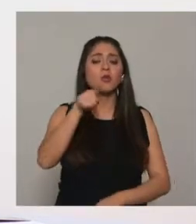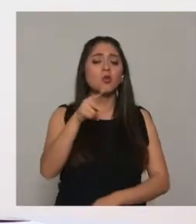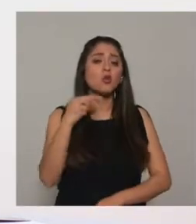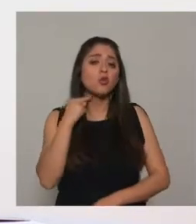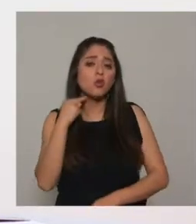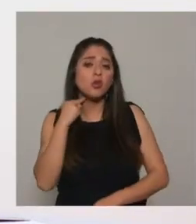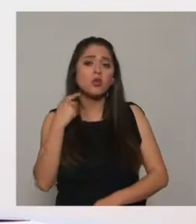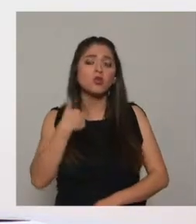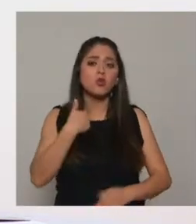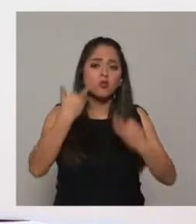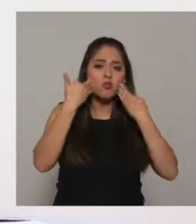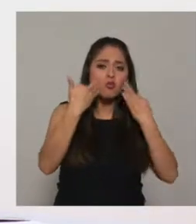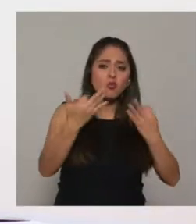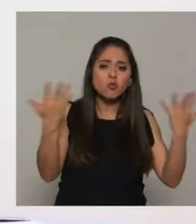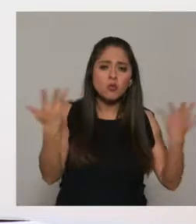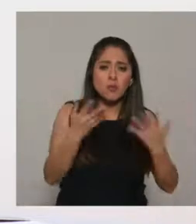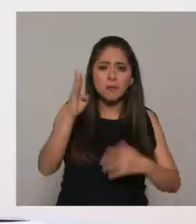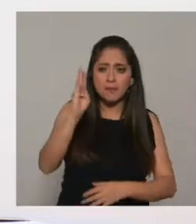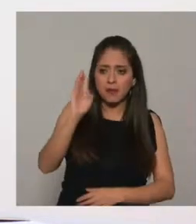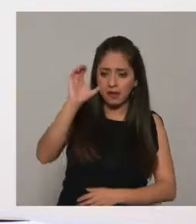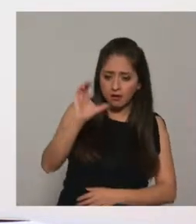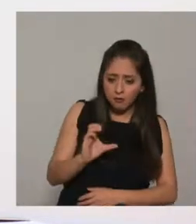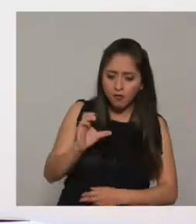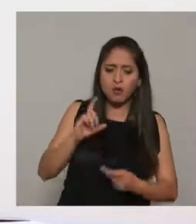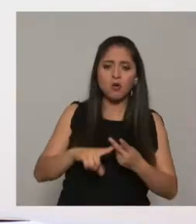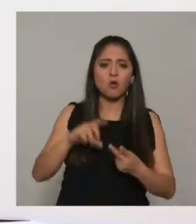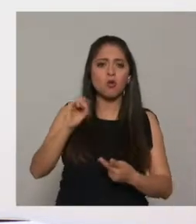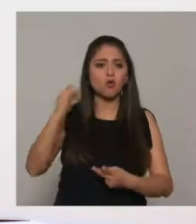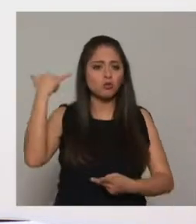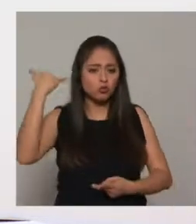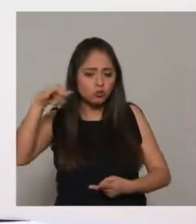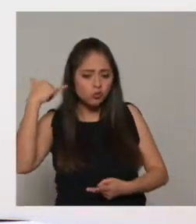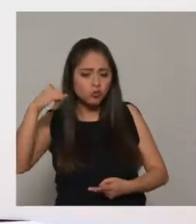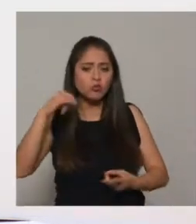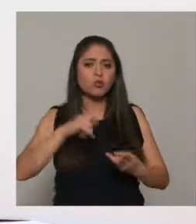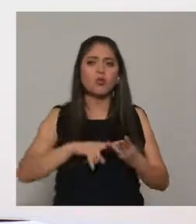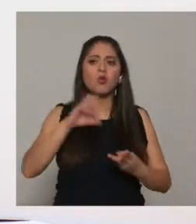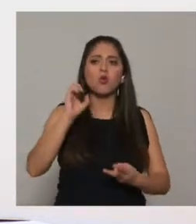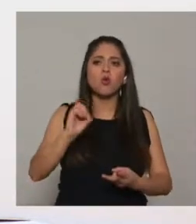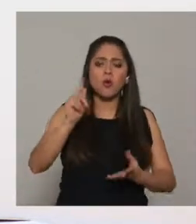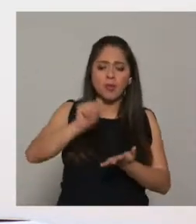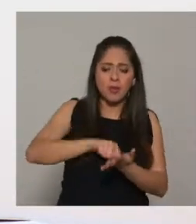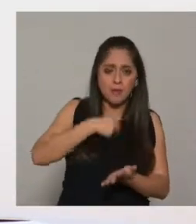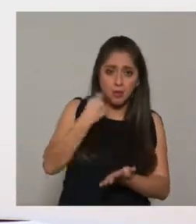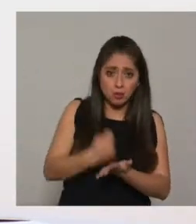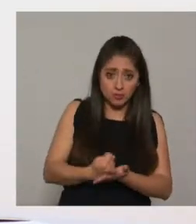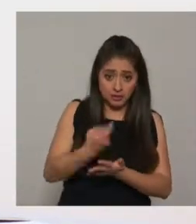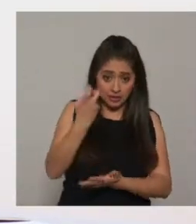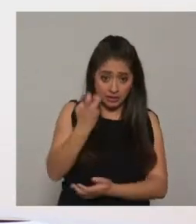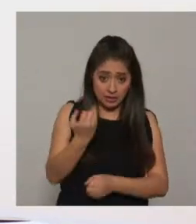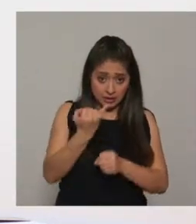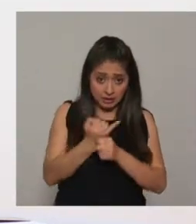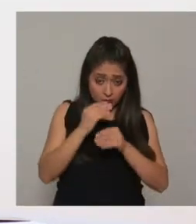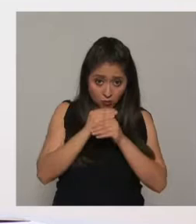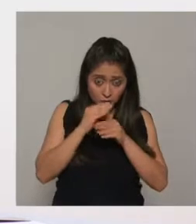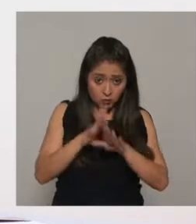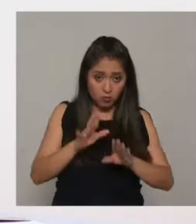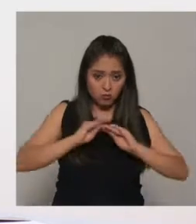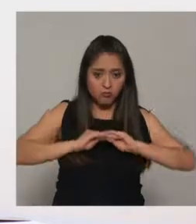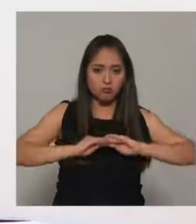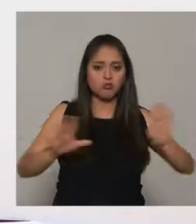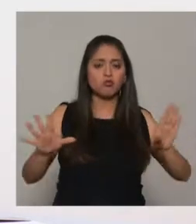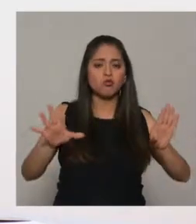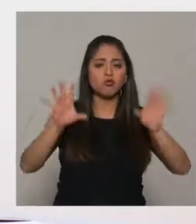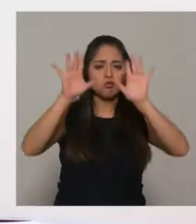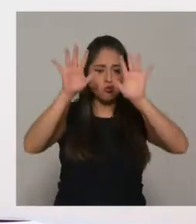testamento en Baja California o en Yucatán o en Tamaulipas, y toda esa información ya está vertida en ese sistema